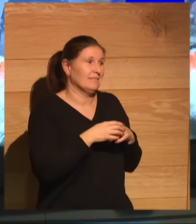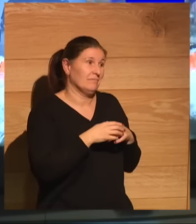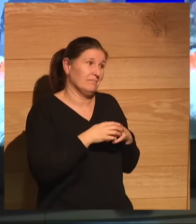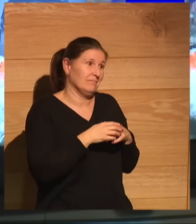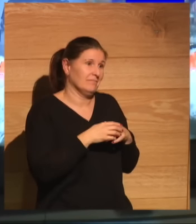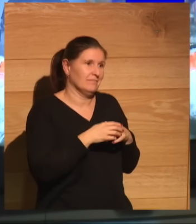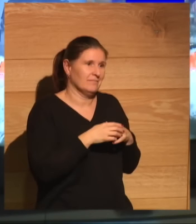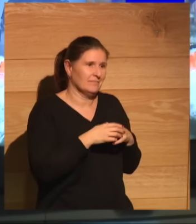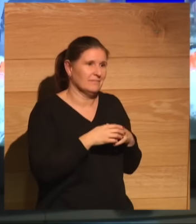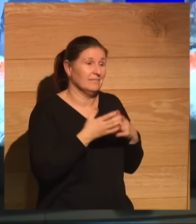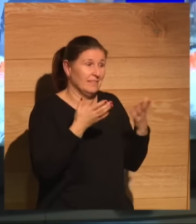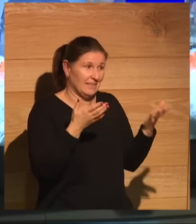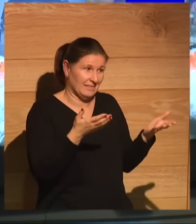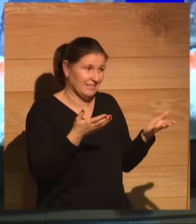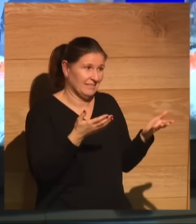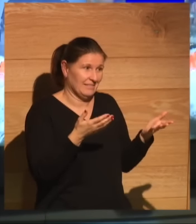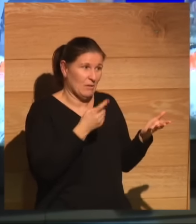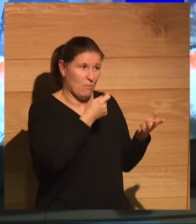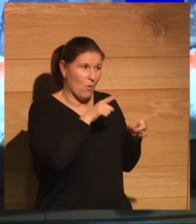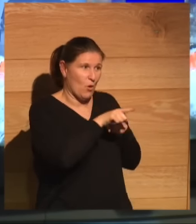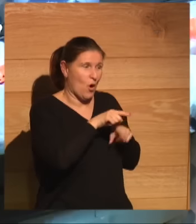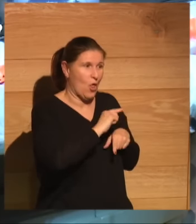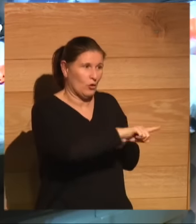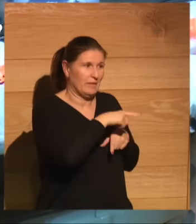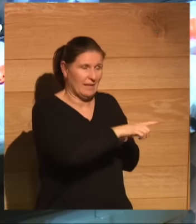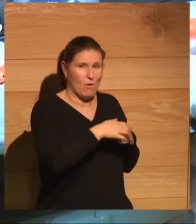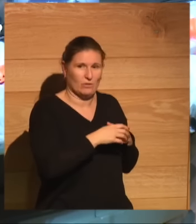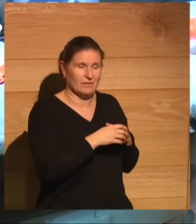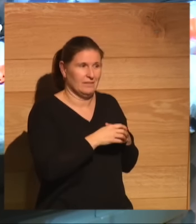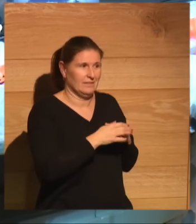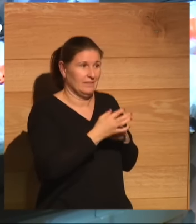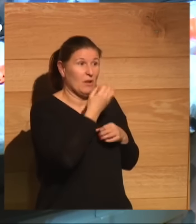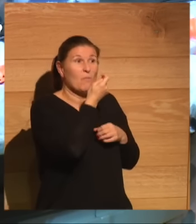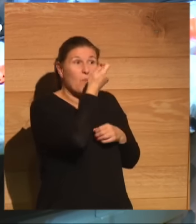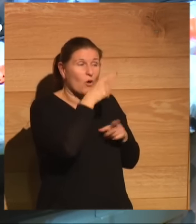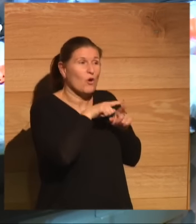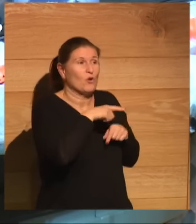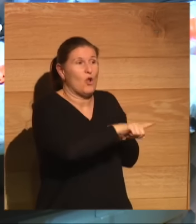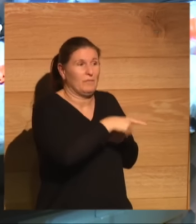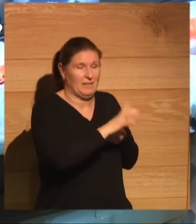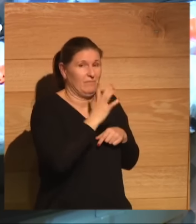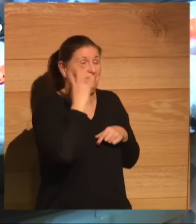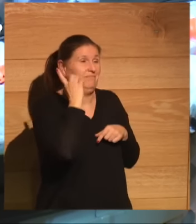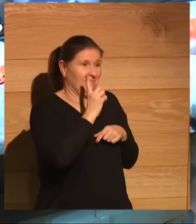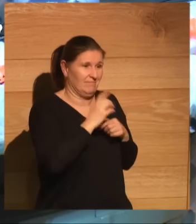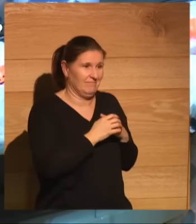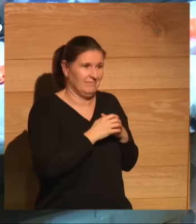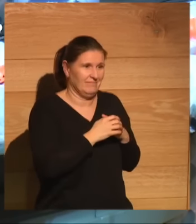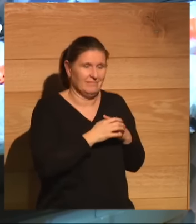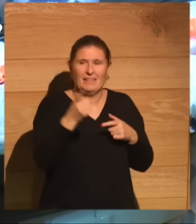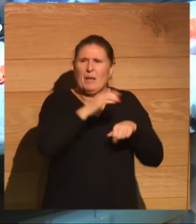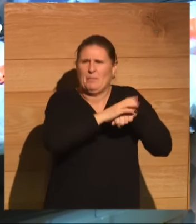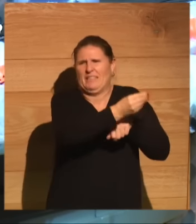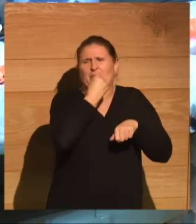Si es que poco te pasa, Juan, de verdad. Es que poco te pasa. El rencor anida en su corazón. ¡Pero ese es mi